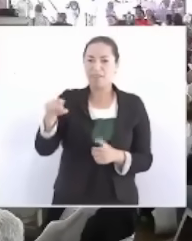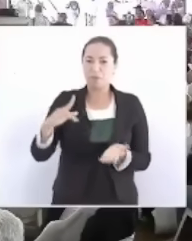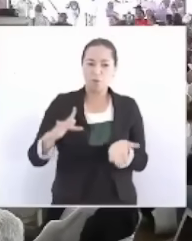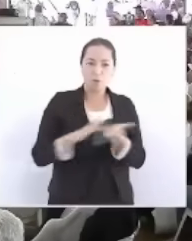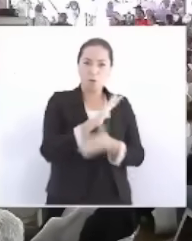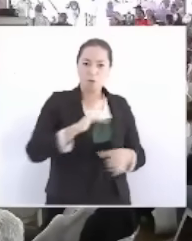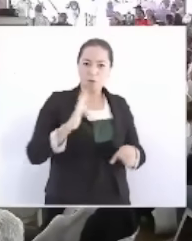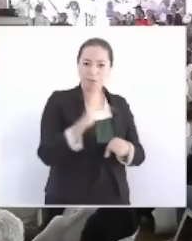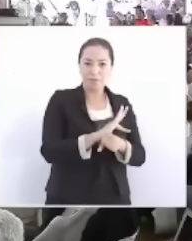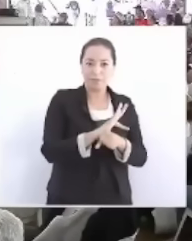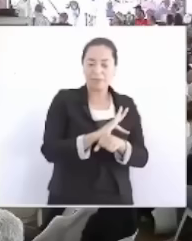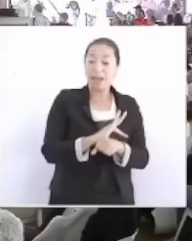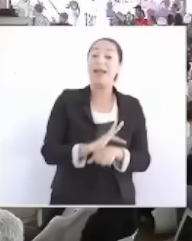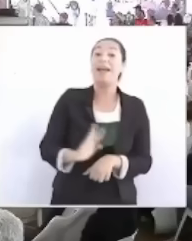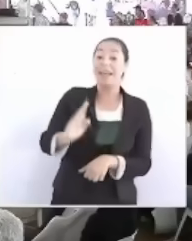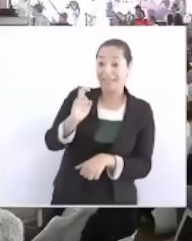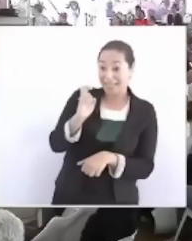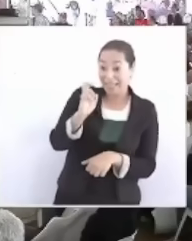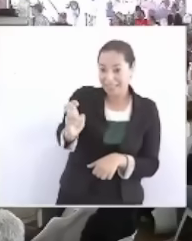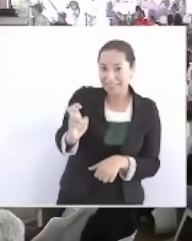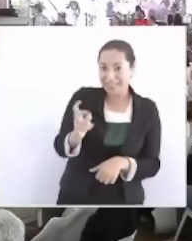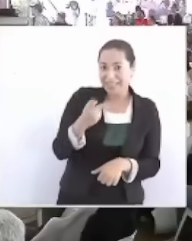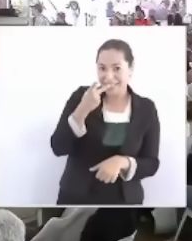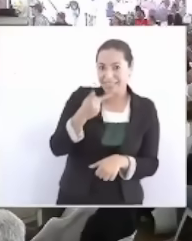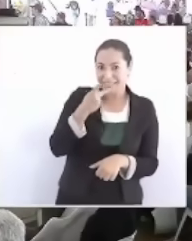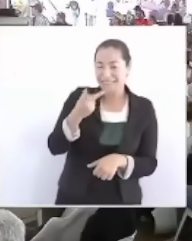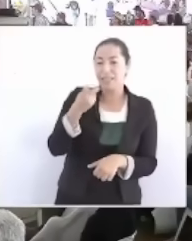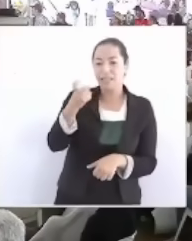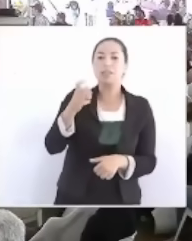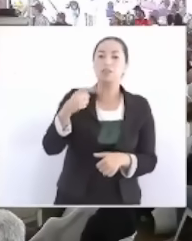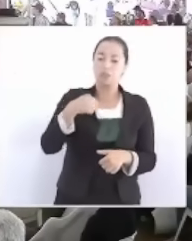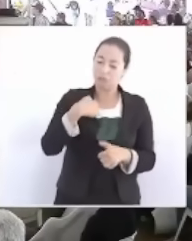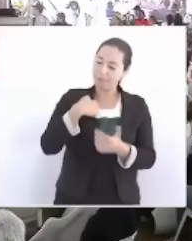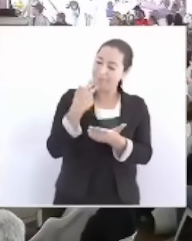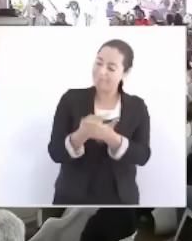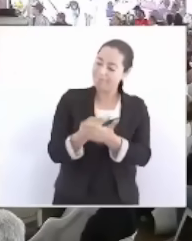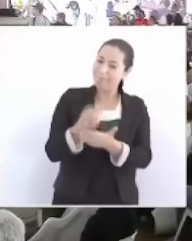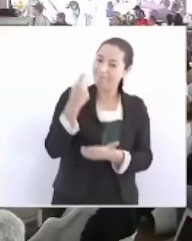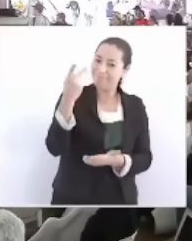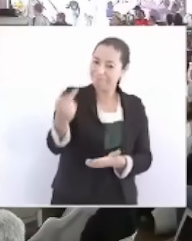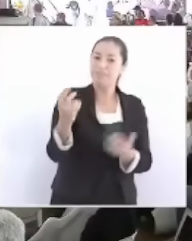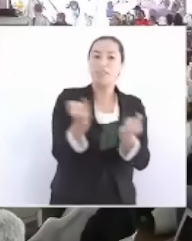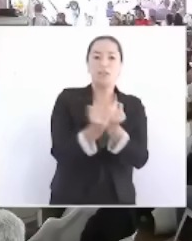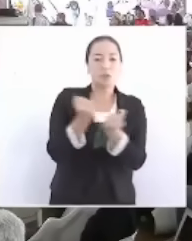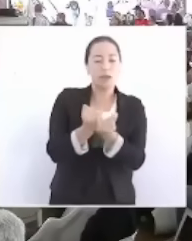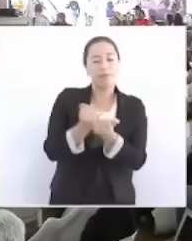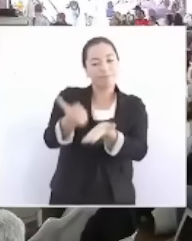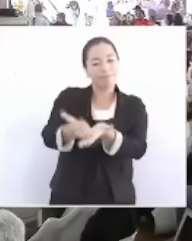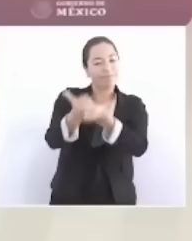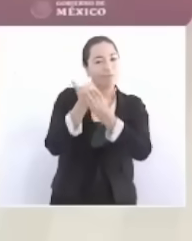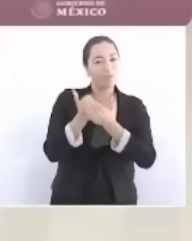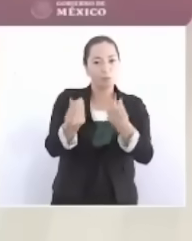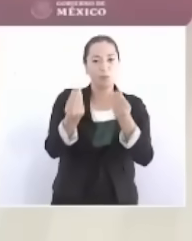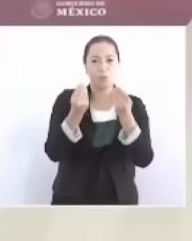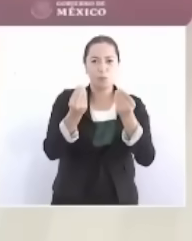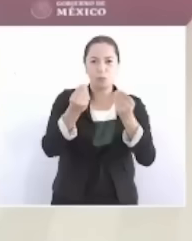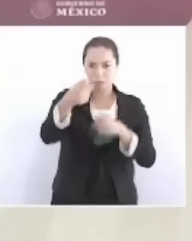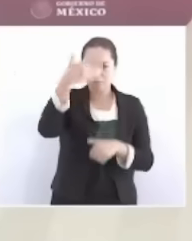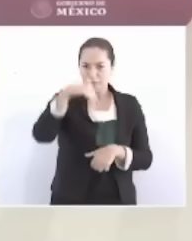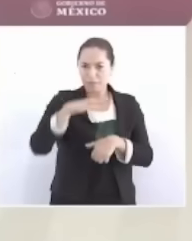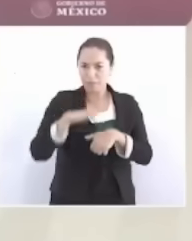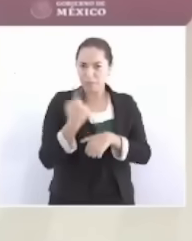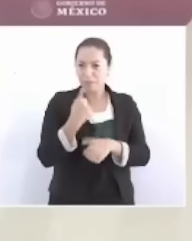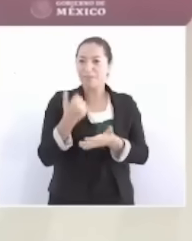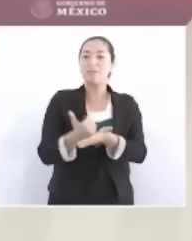también merece merece su premio muchísimo saben Por qué nos ayudan